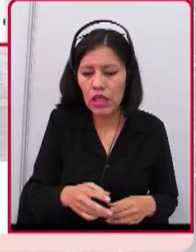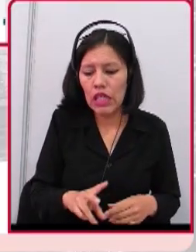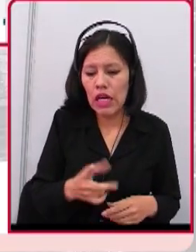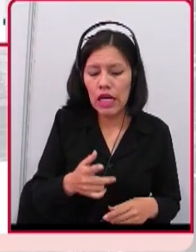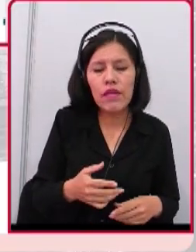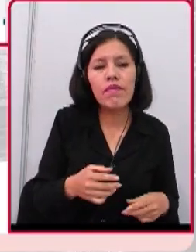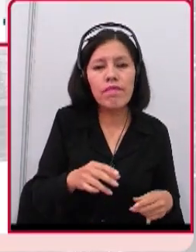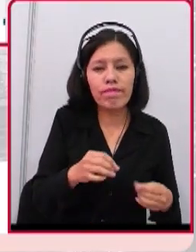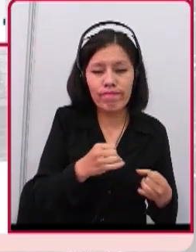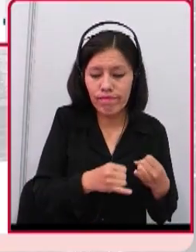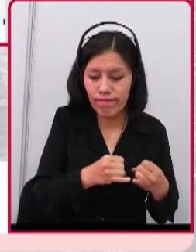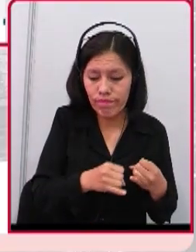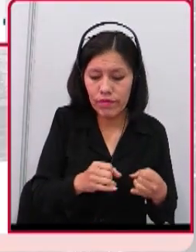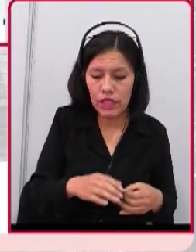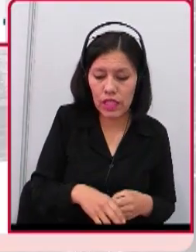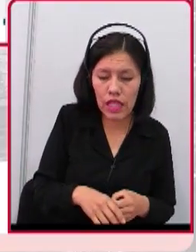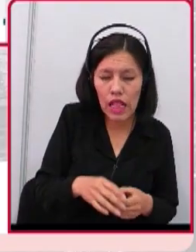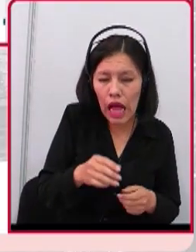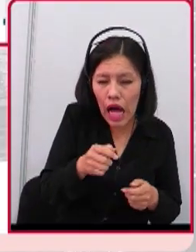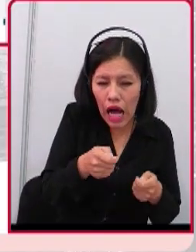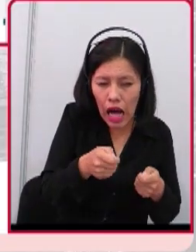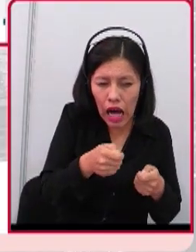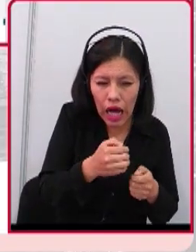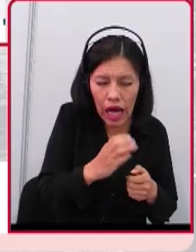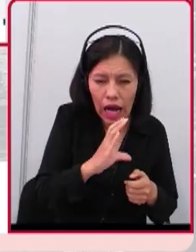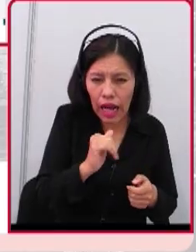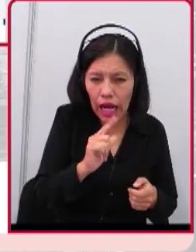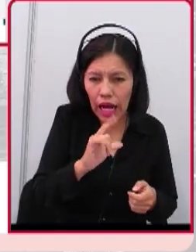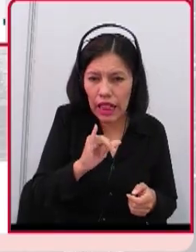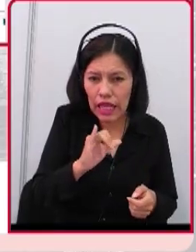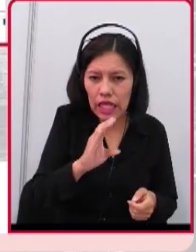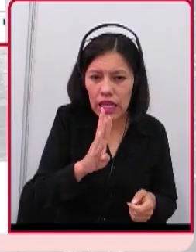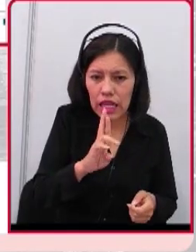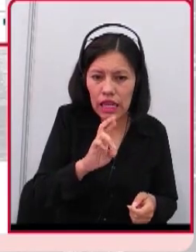simulación contra los planes de minado.